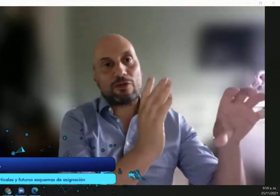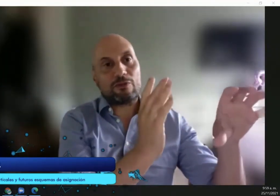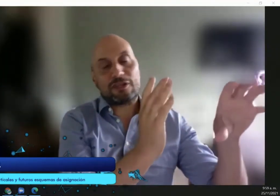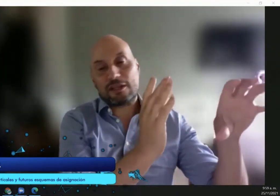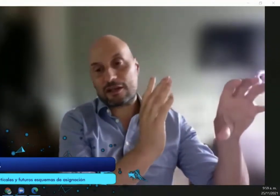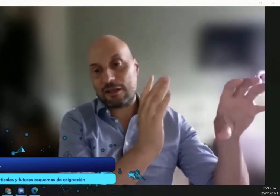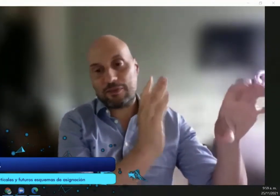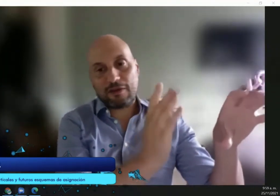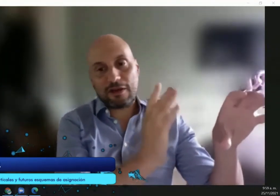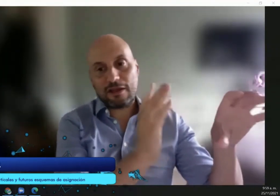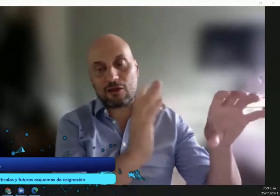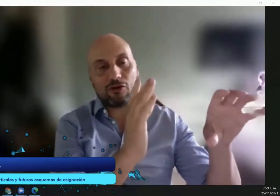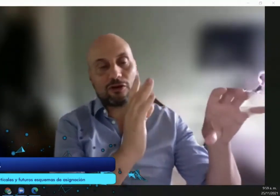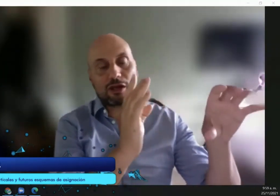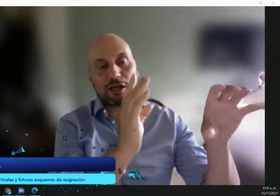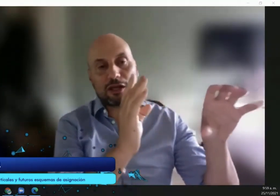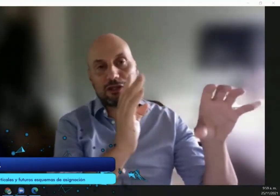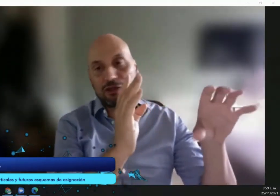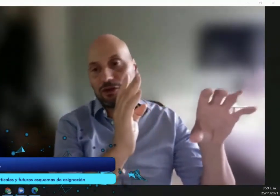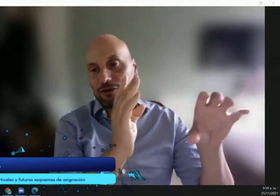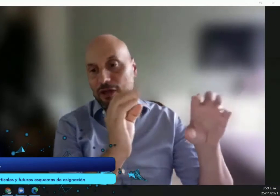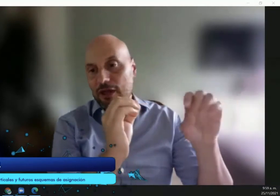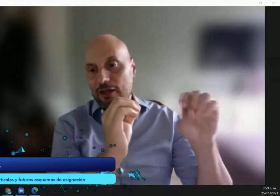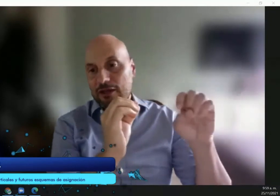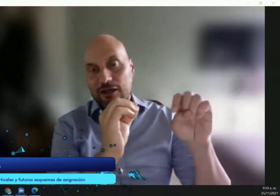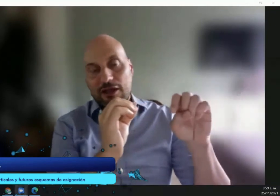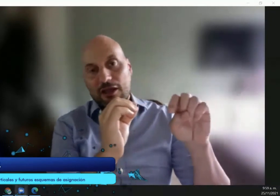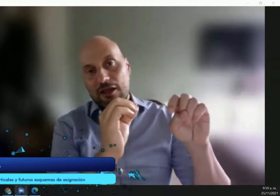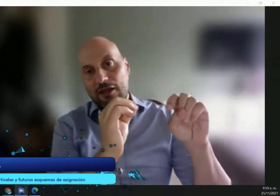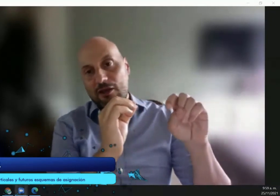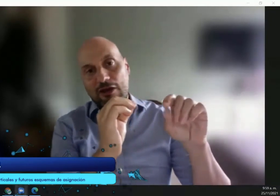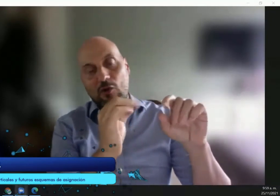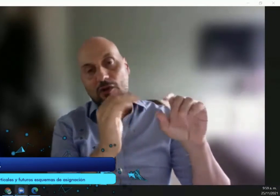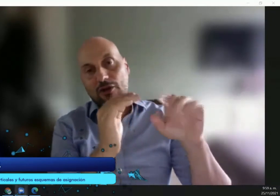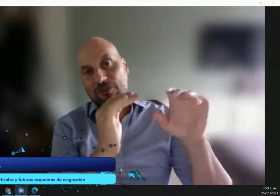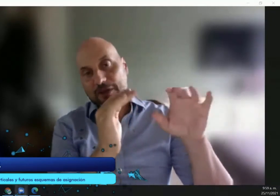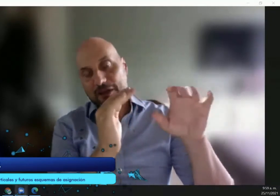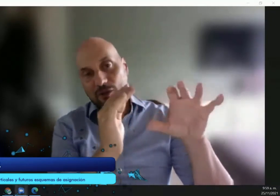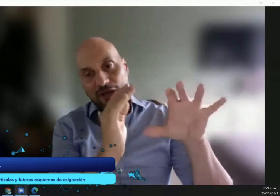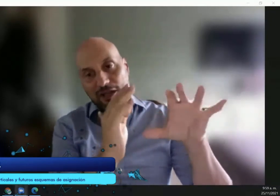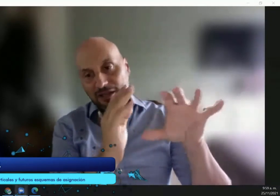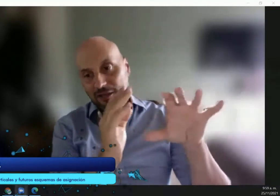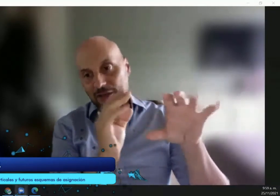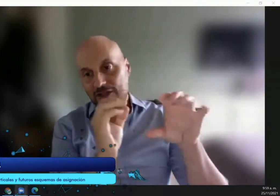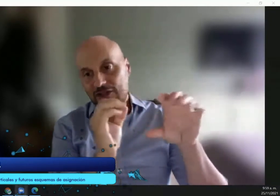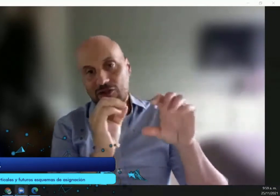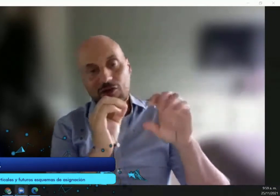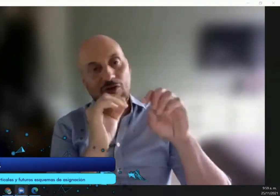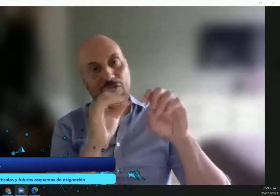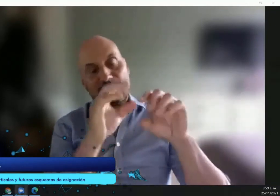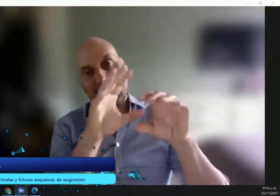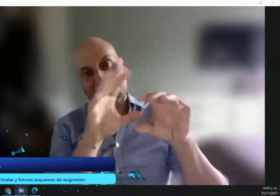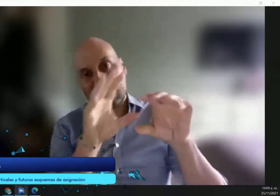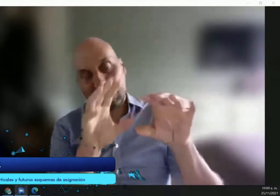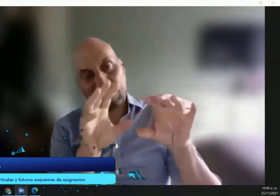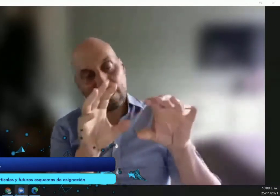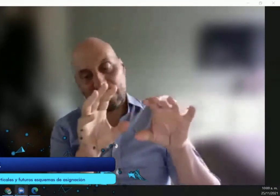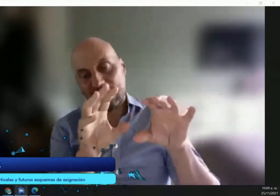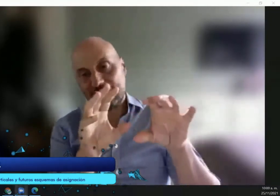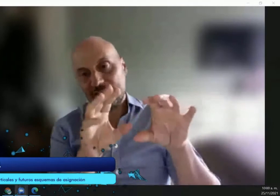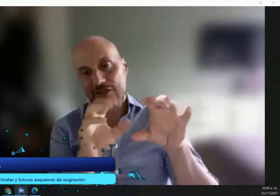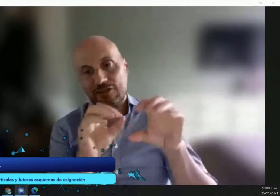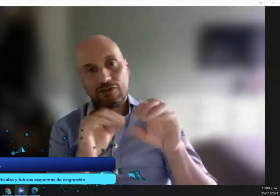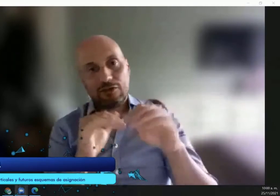podemos tener redes privadas con gestión, con acuerdos particulares de servicio, con niveles distintos de calidad